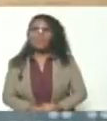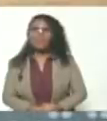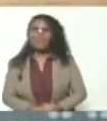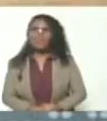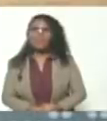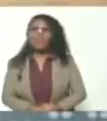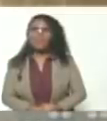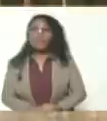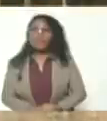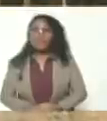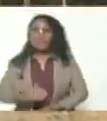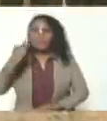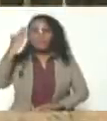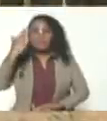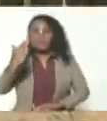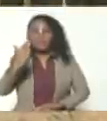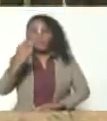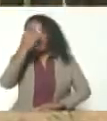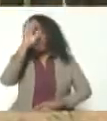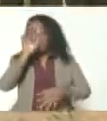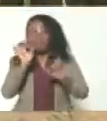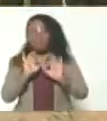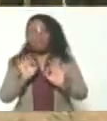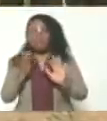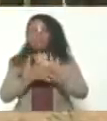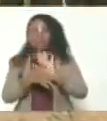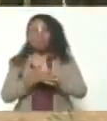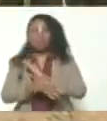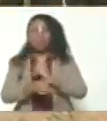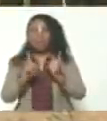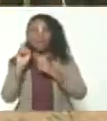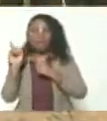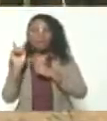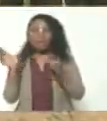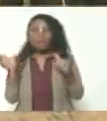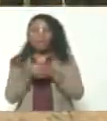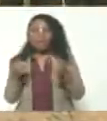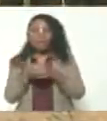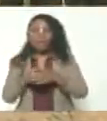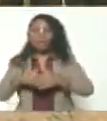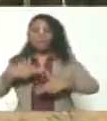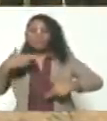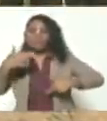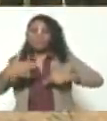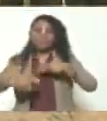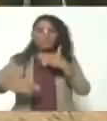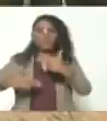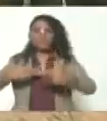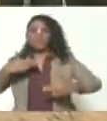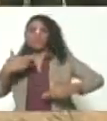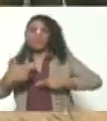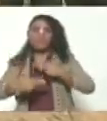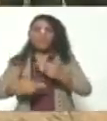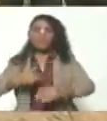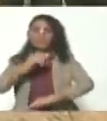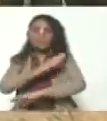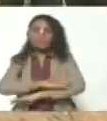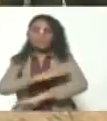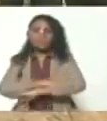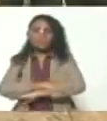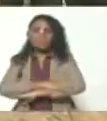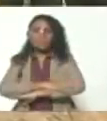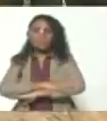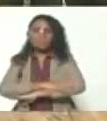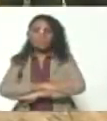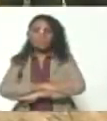Mi comandante en jefe, mire, sin duda alguna, estas bandas criminales actúan con un